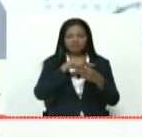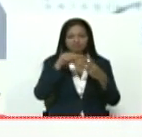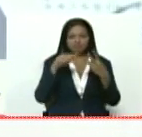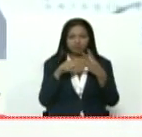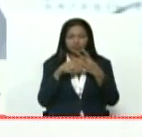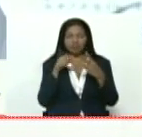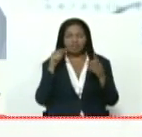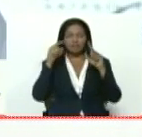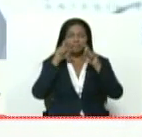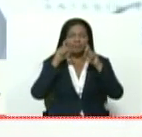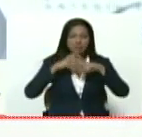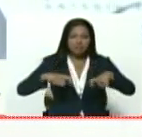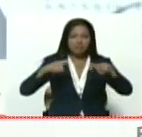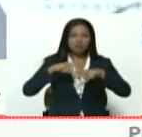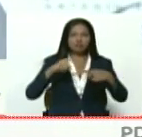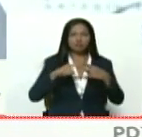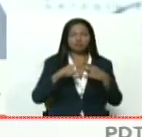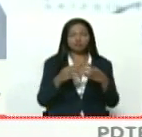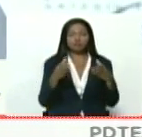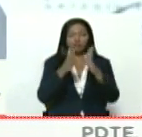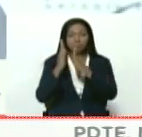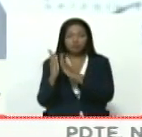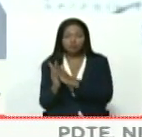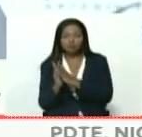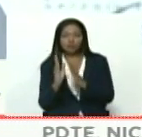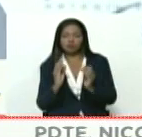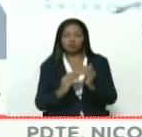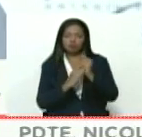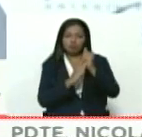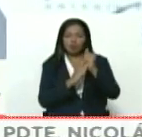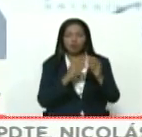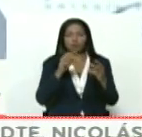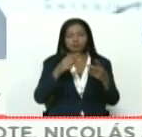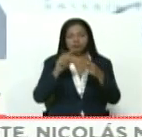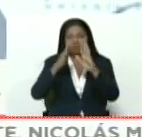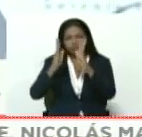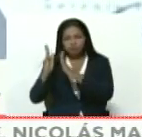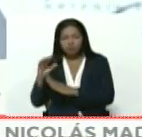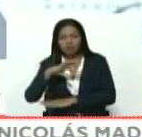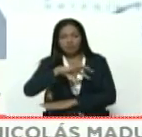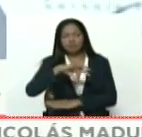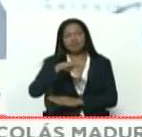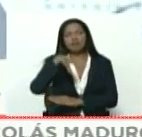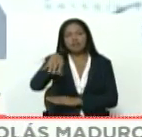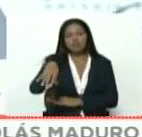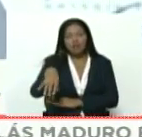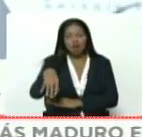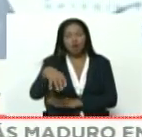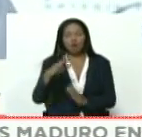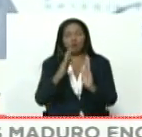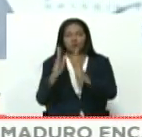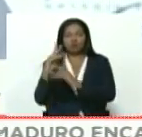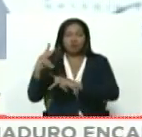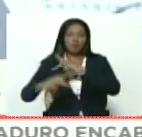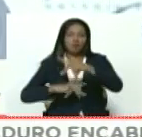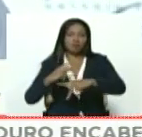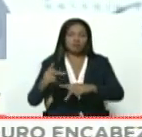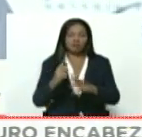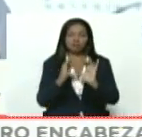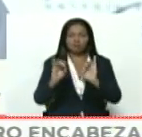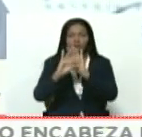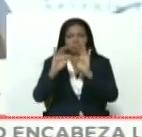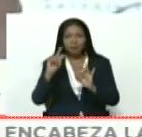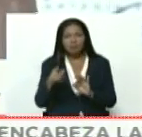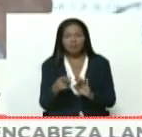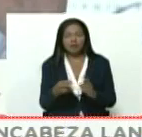investigación: organizaciones partidistas, organizaciones del Estado y organizaciones productivas. Todos aquellos cuadros que